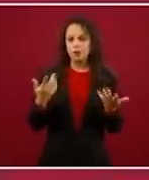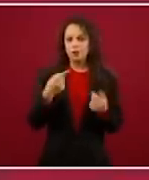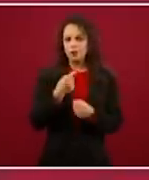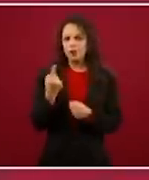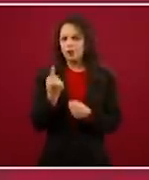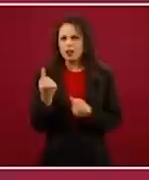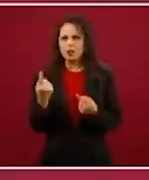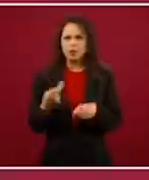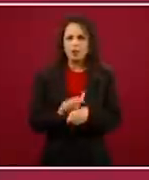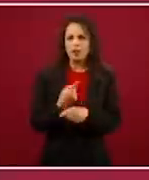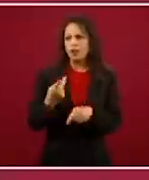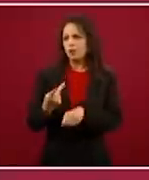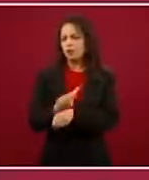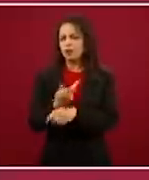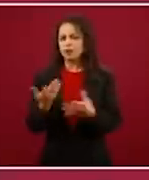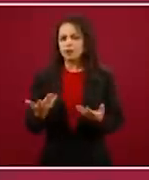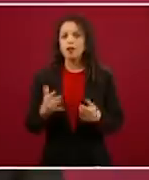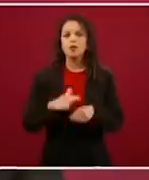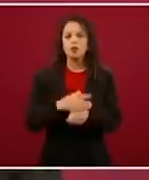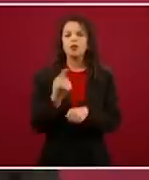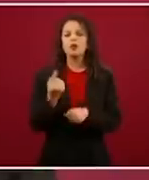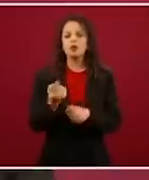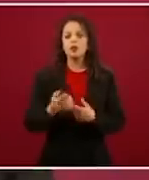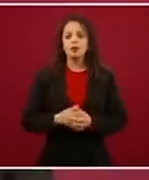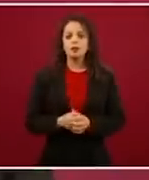porque algunos